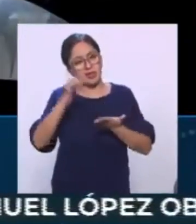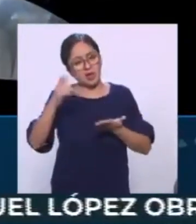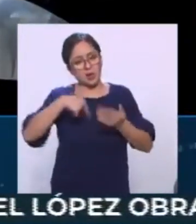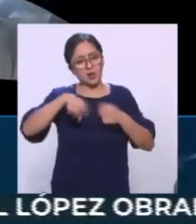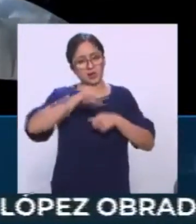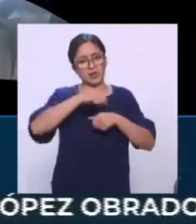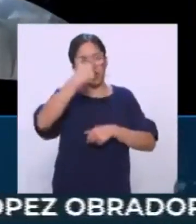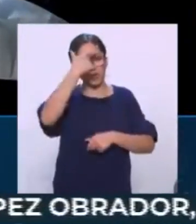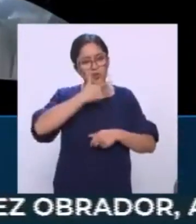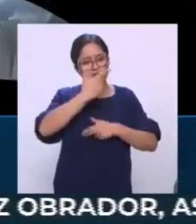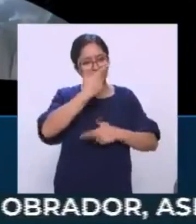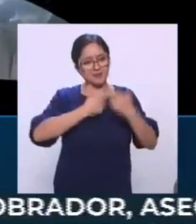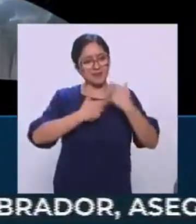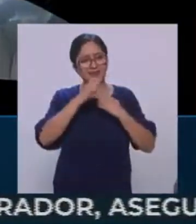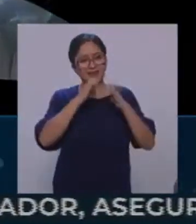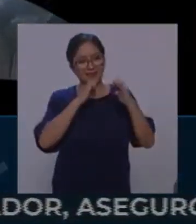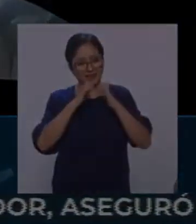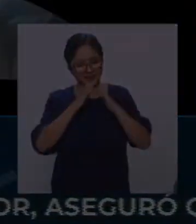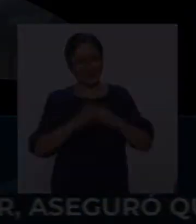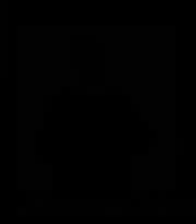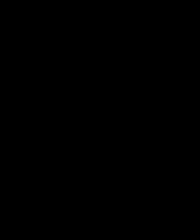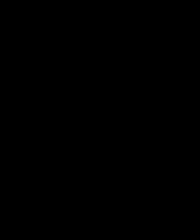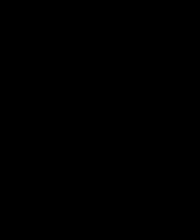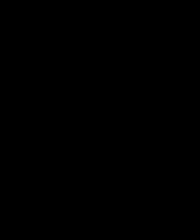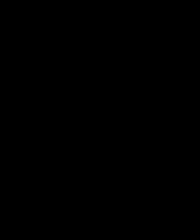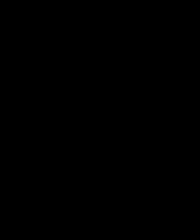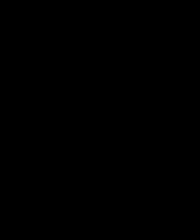noche, te damos un abrazo. Al contrario, muchas gracias.